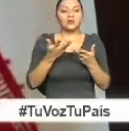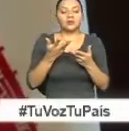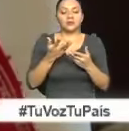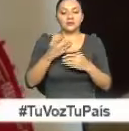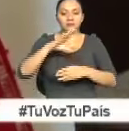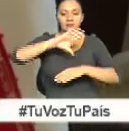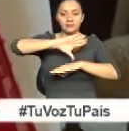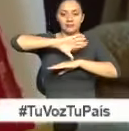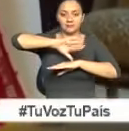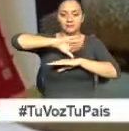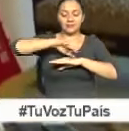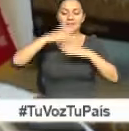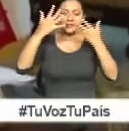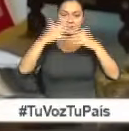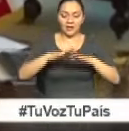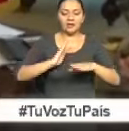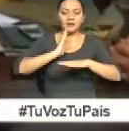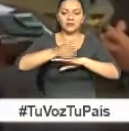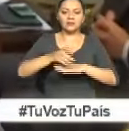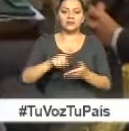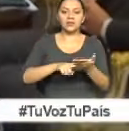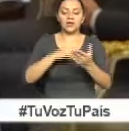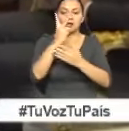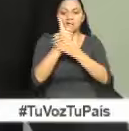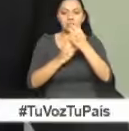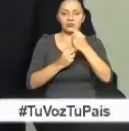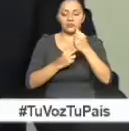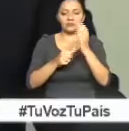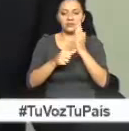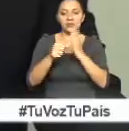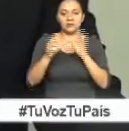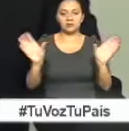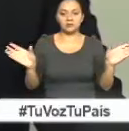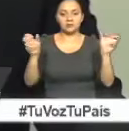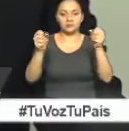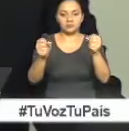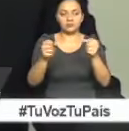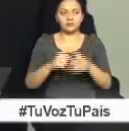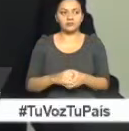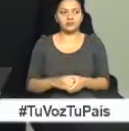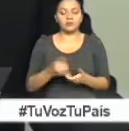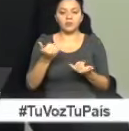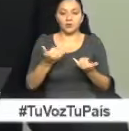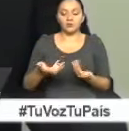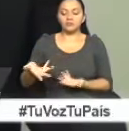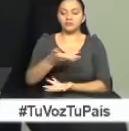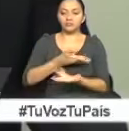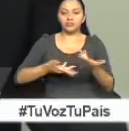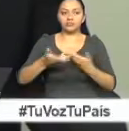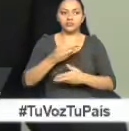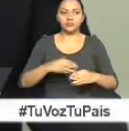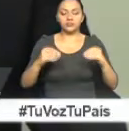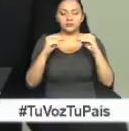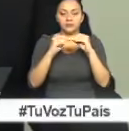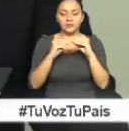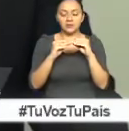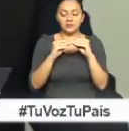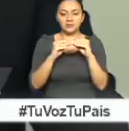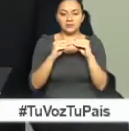Carondelet, para luego mantener una reunión entre ambos cancilleres. Hemos tenido conversaciones acerca de los